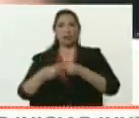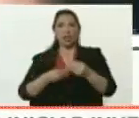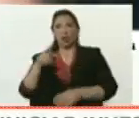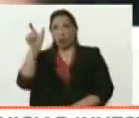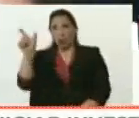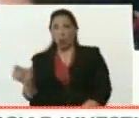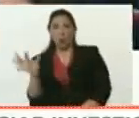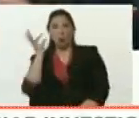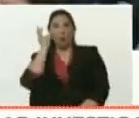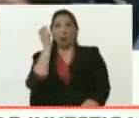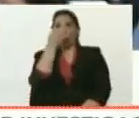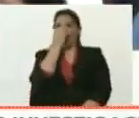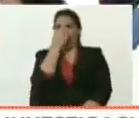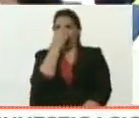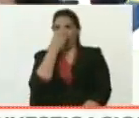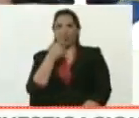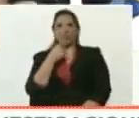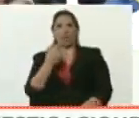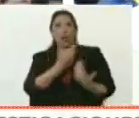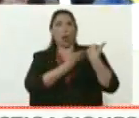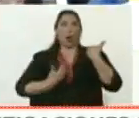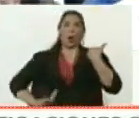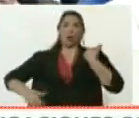autoproclamándose presidenta de Bolivia.